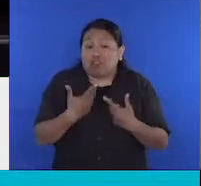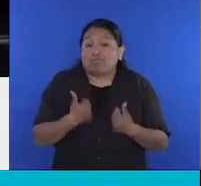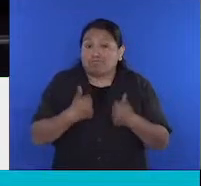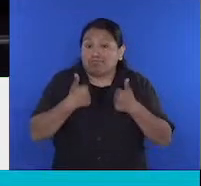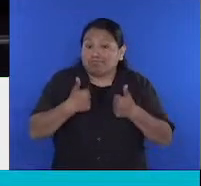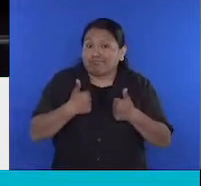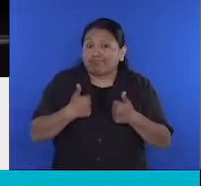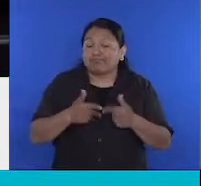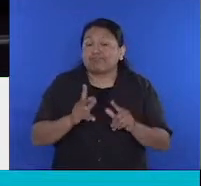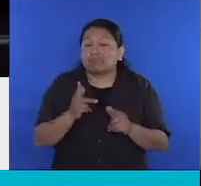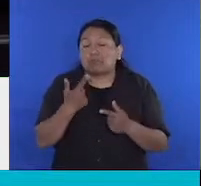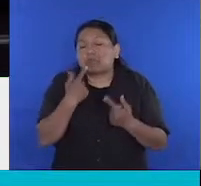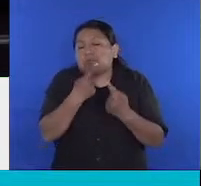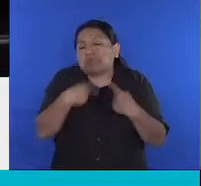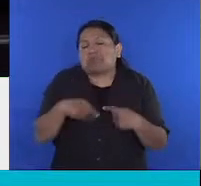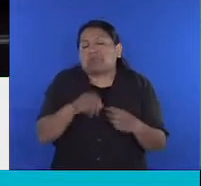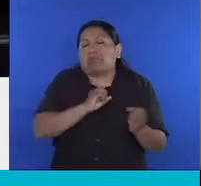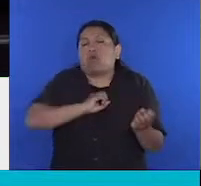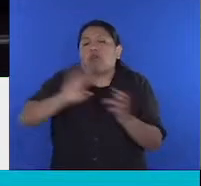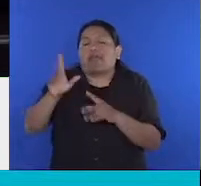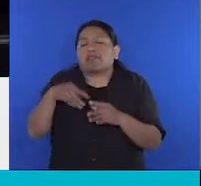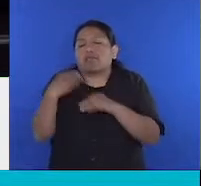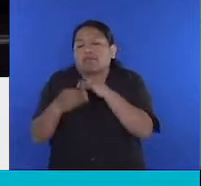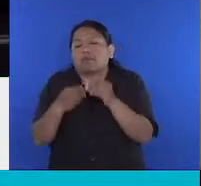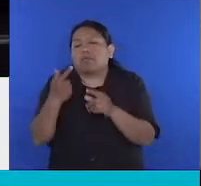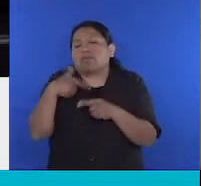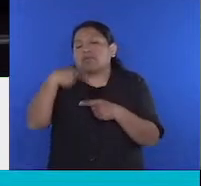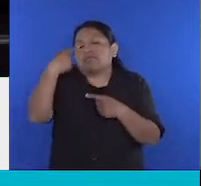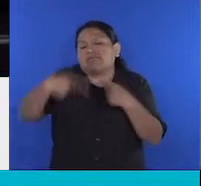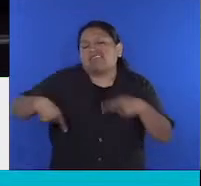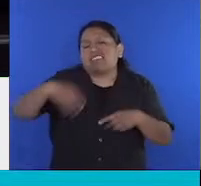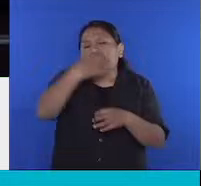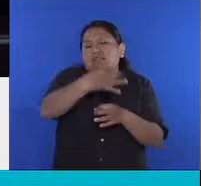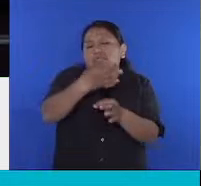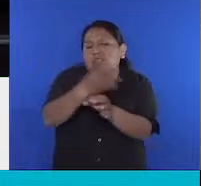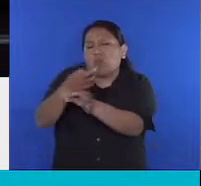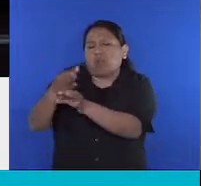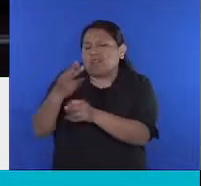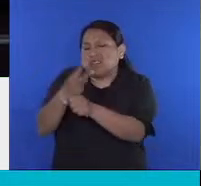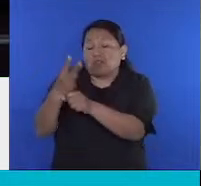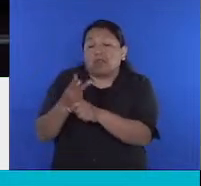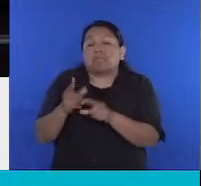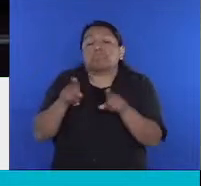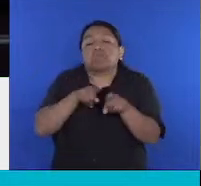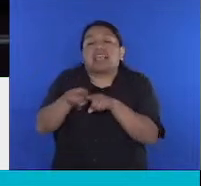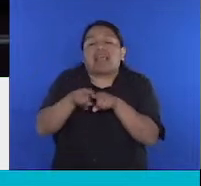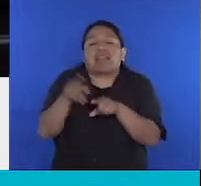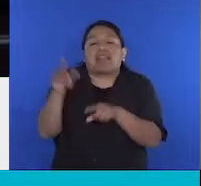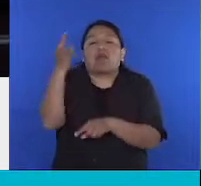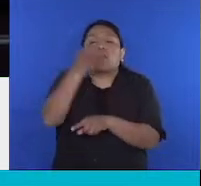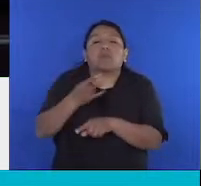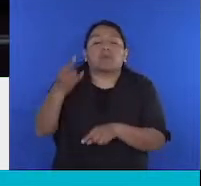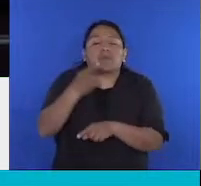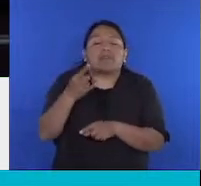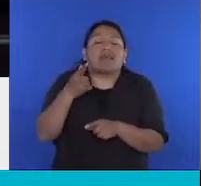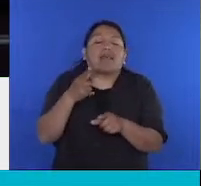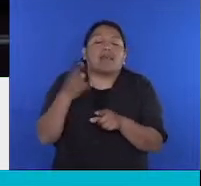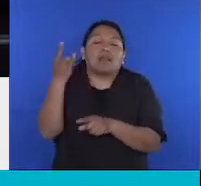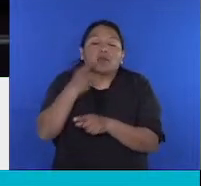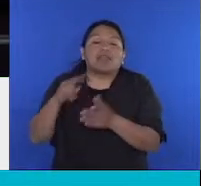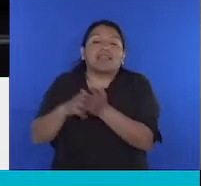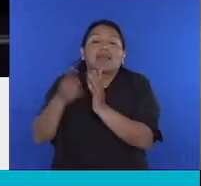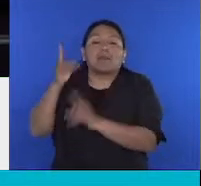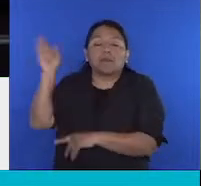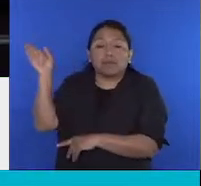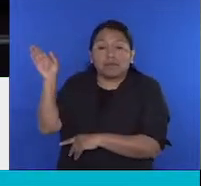mi familia, me tocó pasar por distintos colegios secundarios, hice mi carrera universitaria en la Universidad de Buenos Aires y nunca sentí